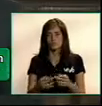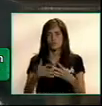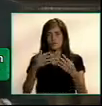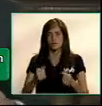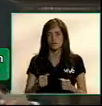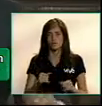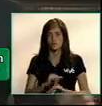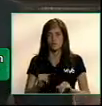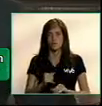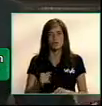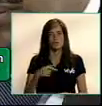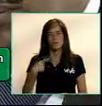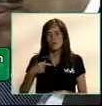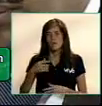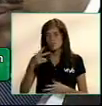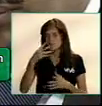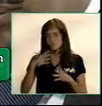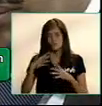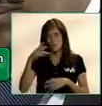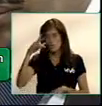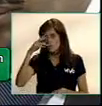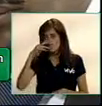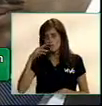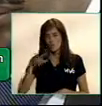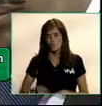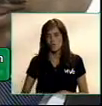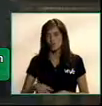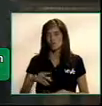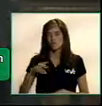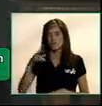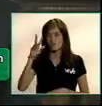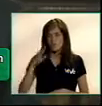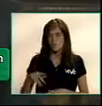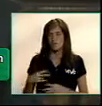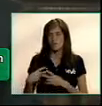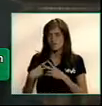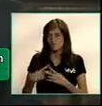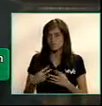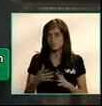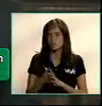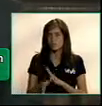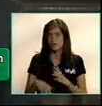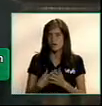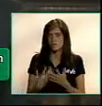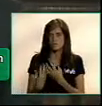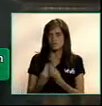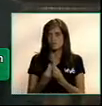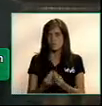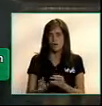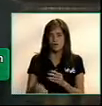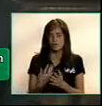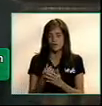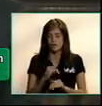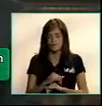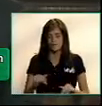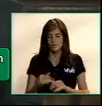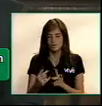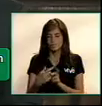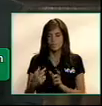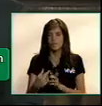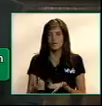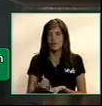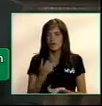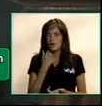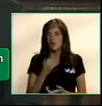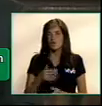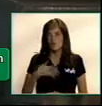acompañé toda la vida, todos los días de la vida, desde que salió de la cárcel hasta el último suspiro. Y puedo dar fe y testimonio que era un